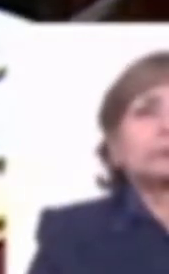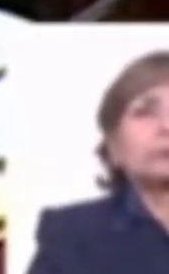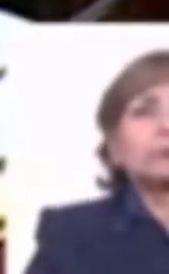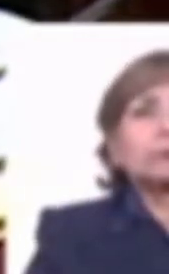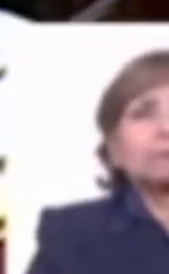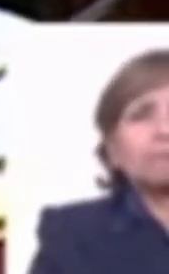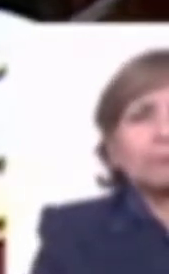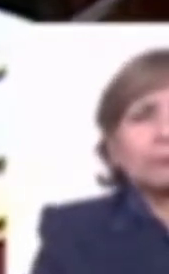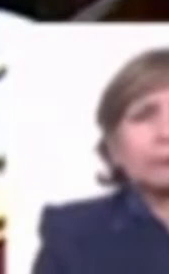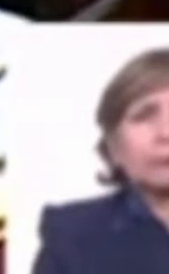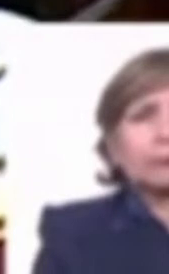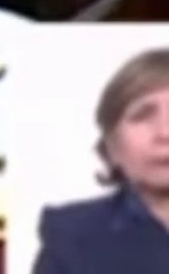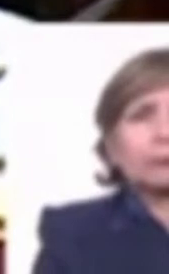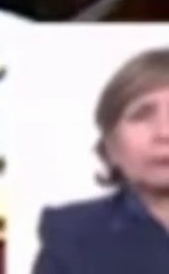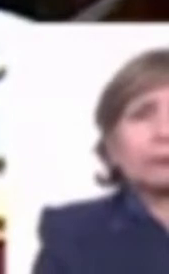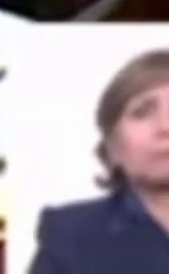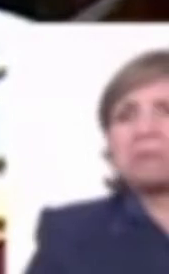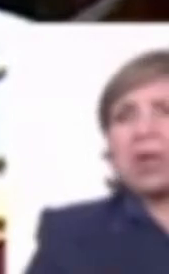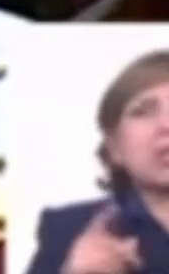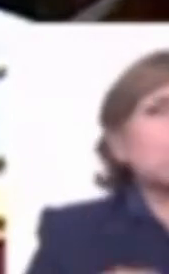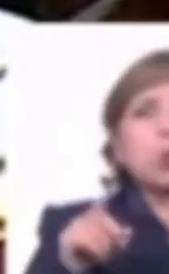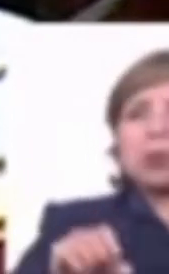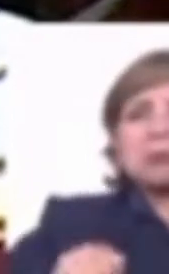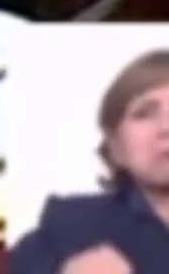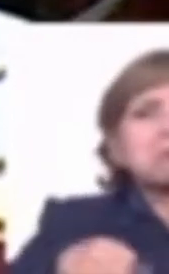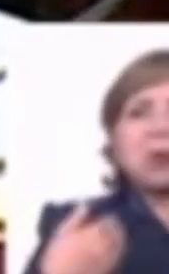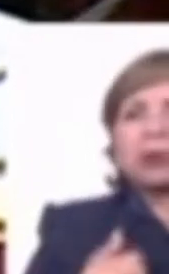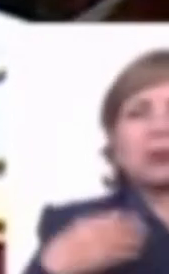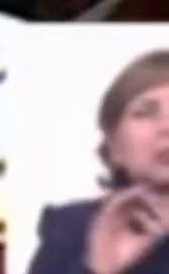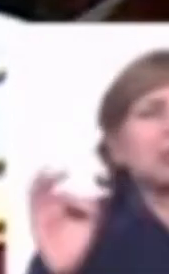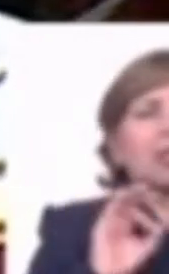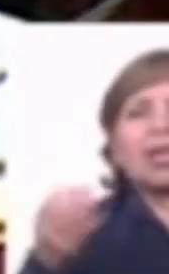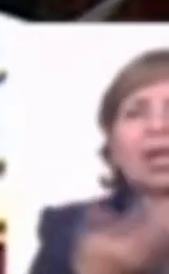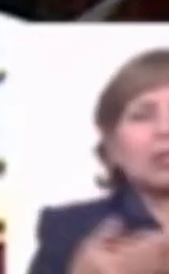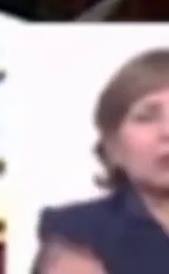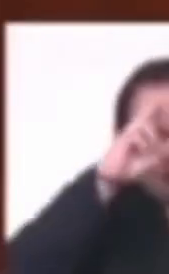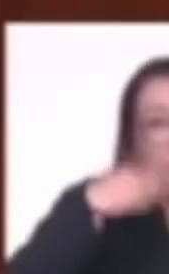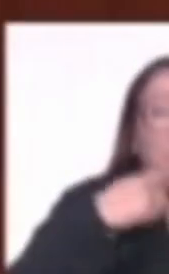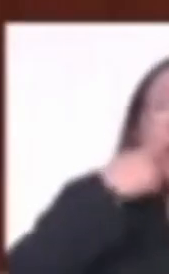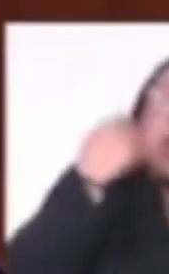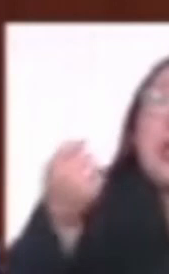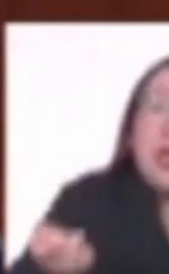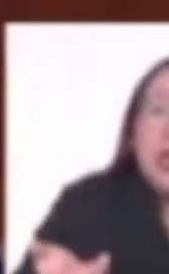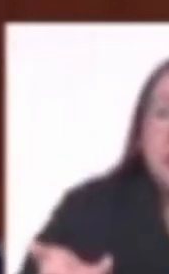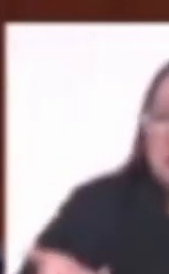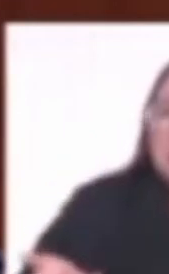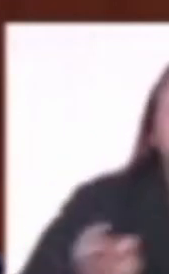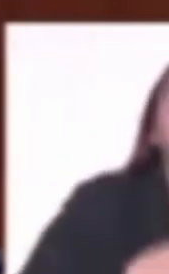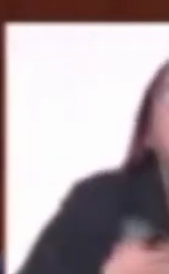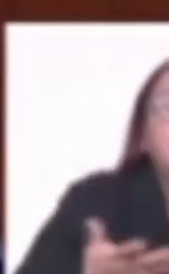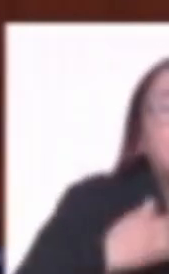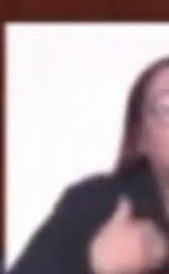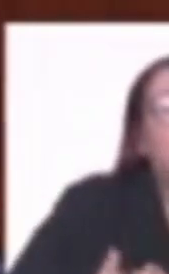yo he visitado hay sitios donde ni siquiera tienen una moto para actuar inmediatamente frente digamos son actos delictivo que es de nada No sirve